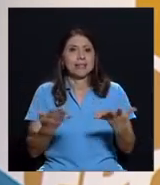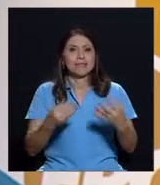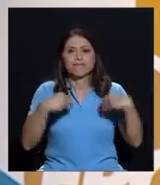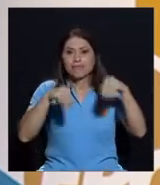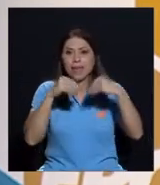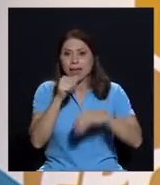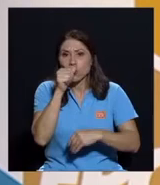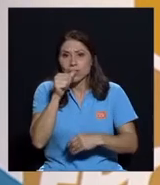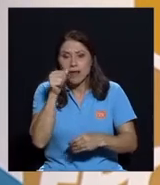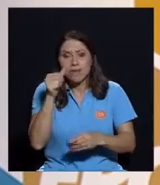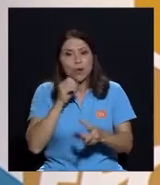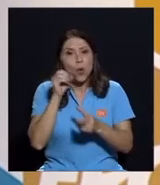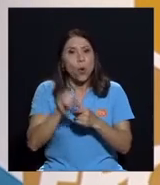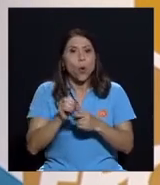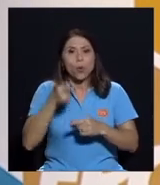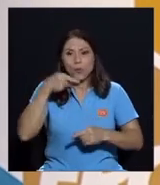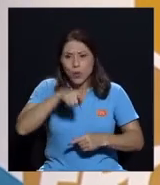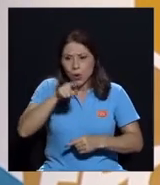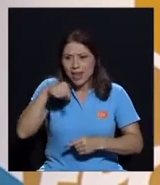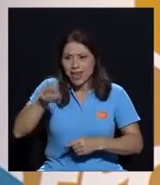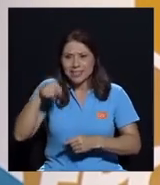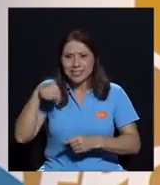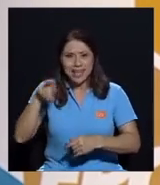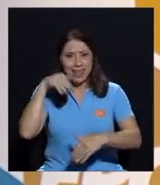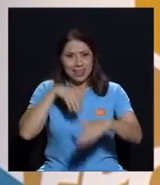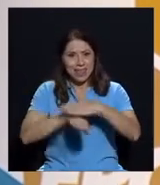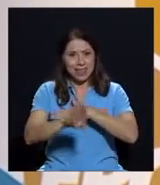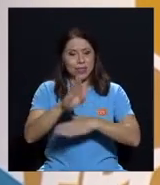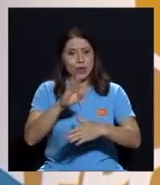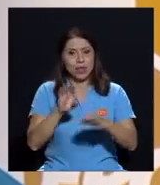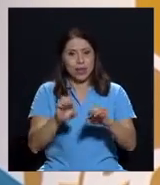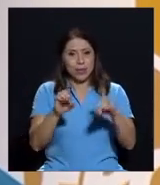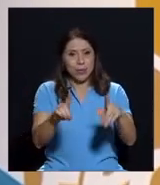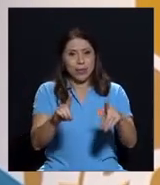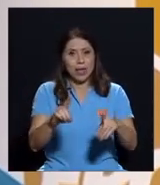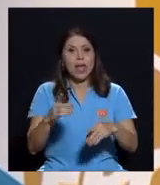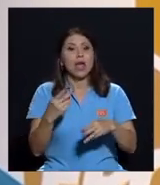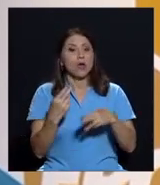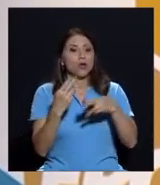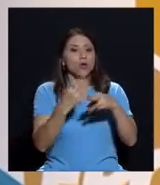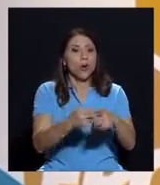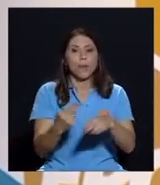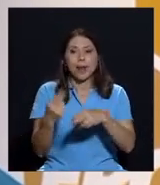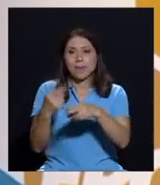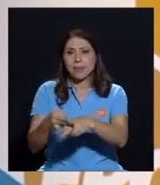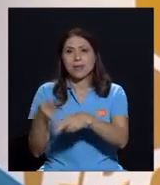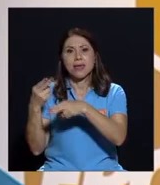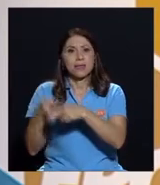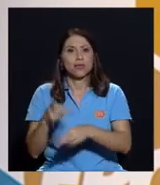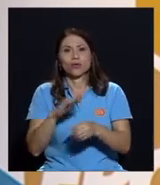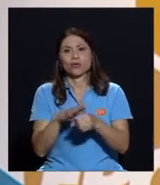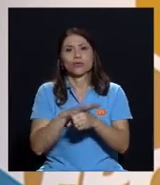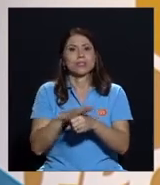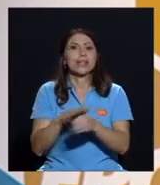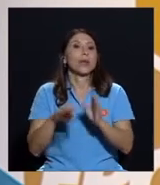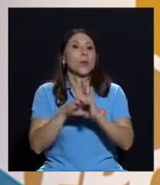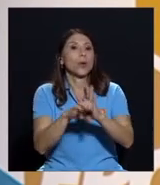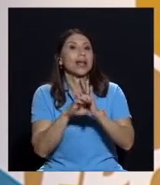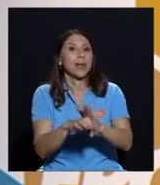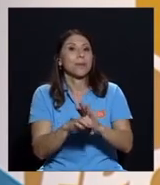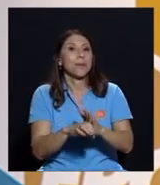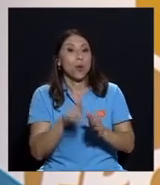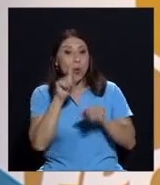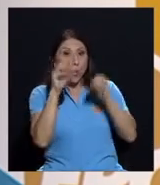a veces o violencia dentro de los lugares tienen nombramientos no sé unos suficientes se le nombra o por ejemplo en tres